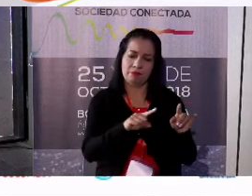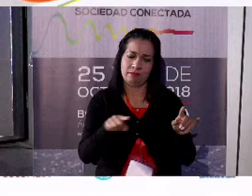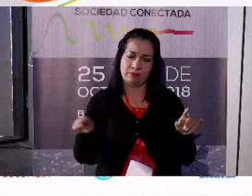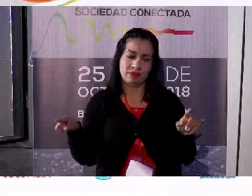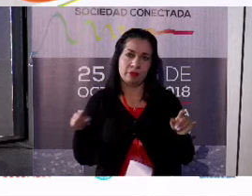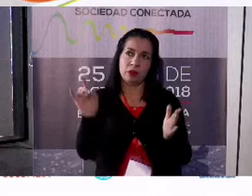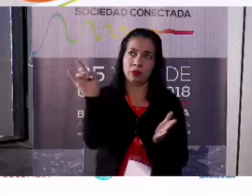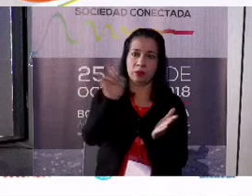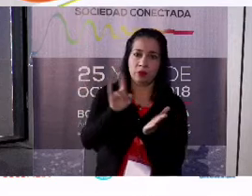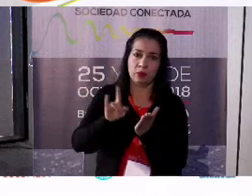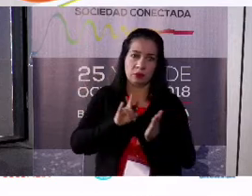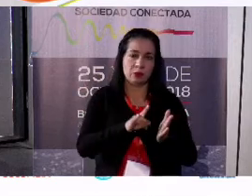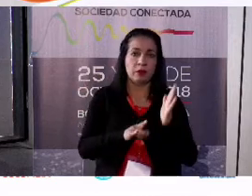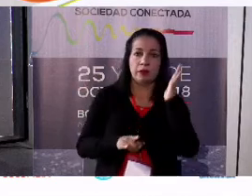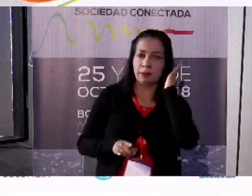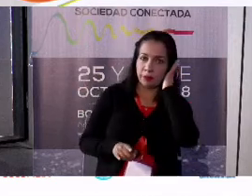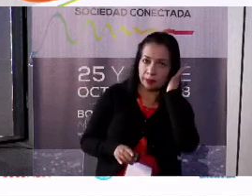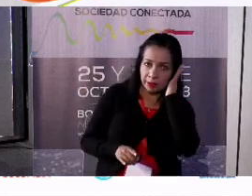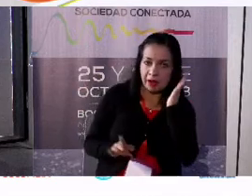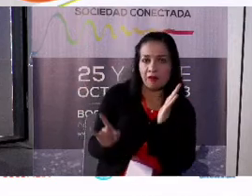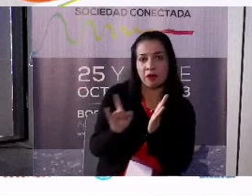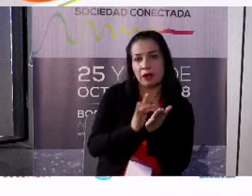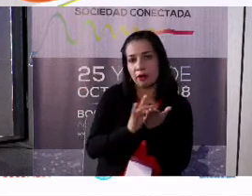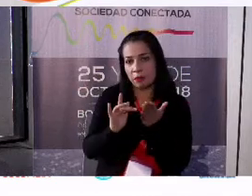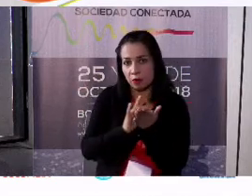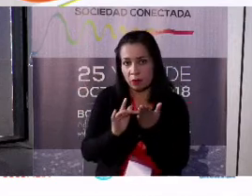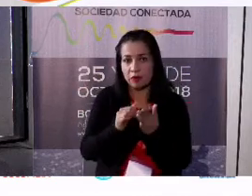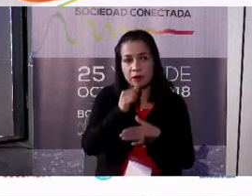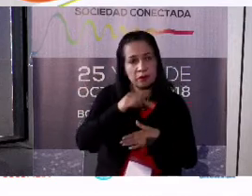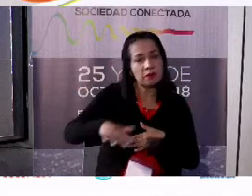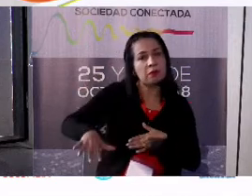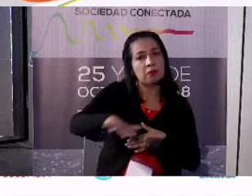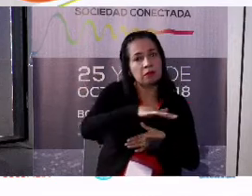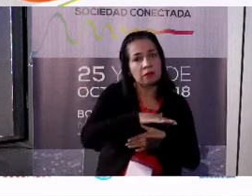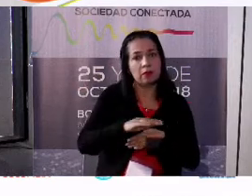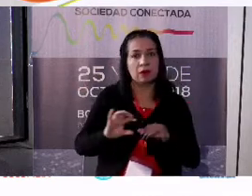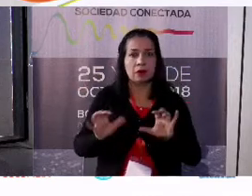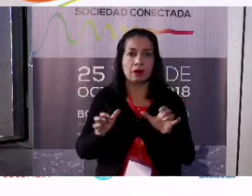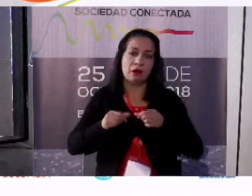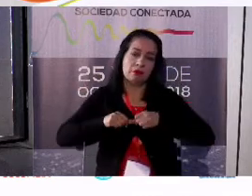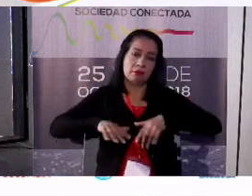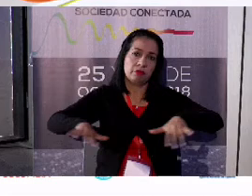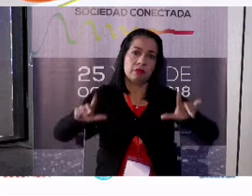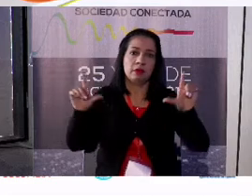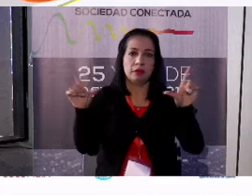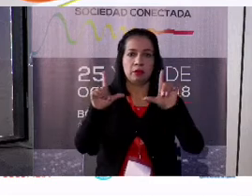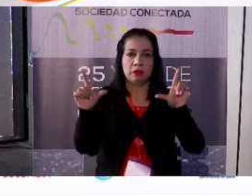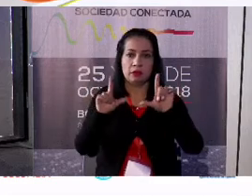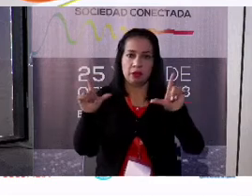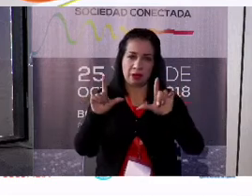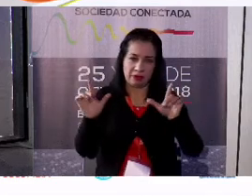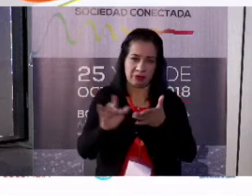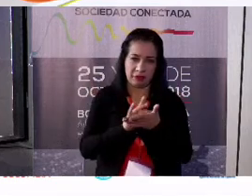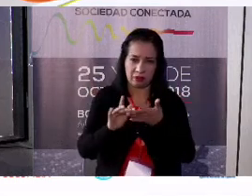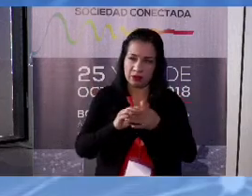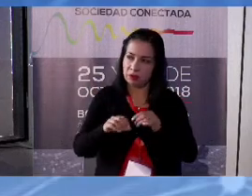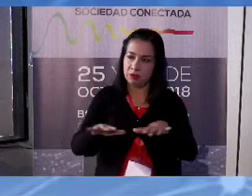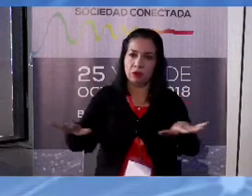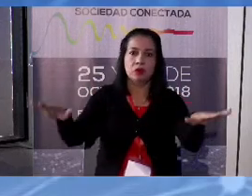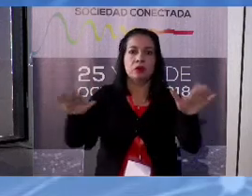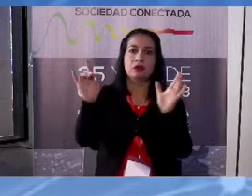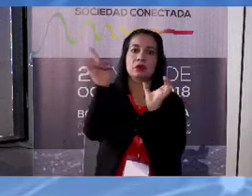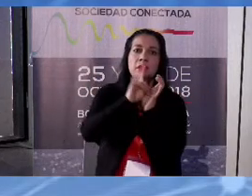móvil telefonía rural radiodifusión televisión digital satélite y planes de banda